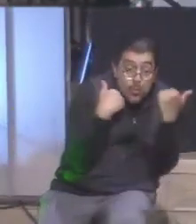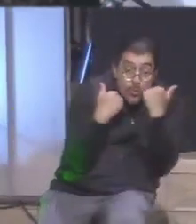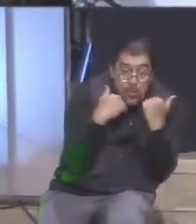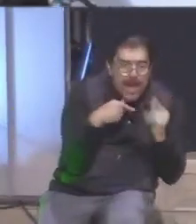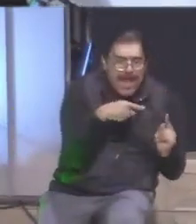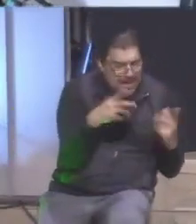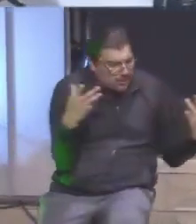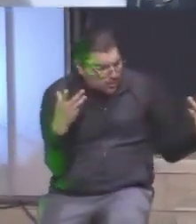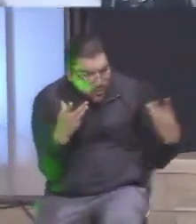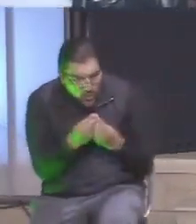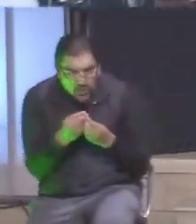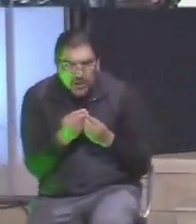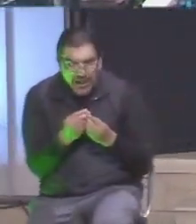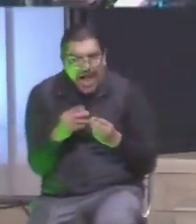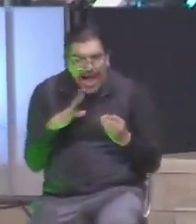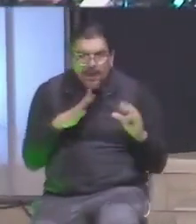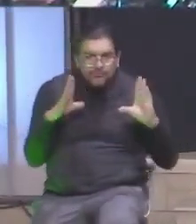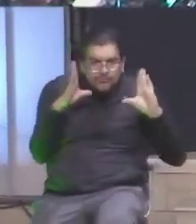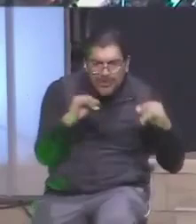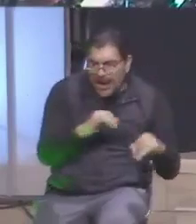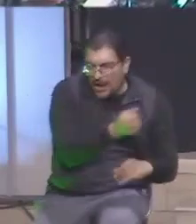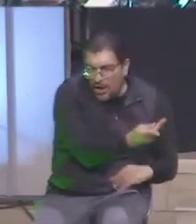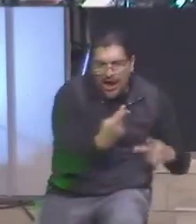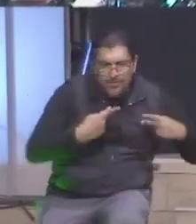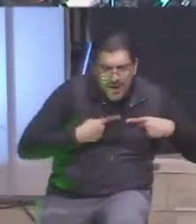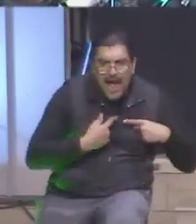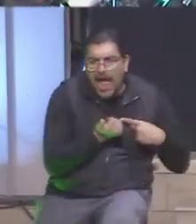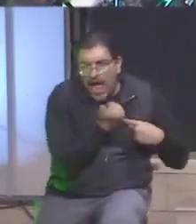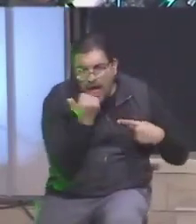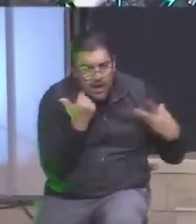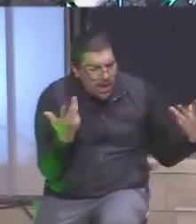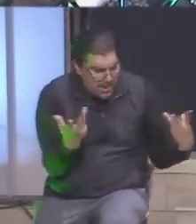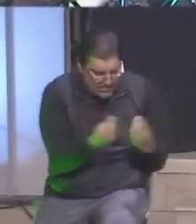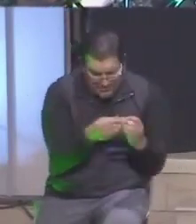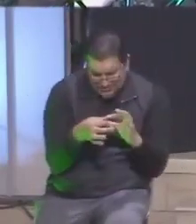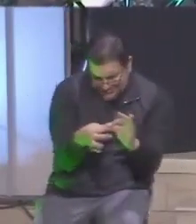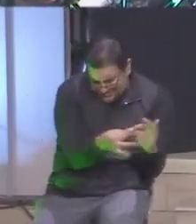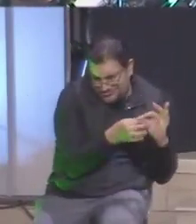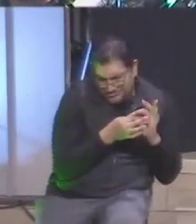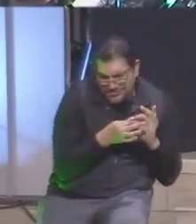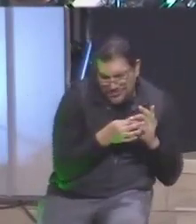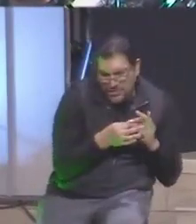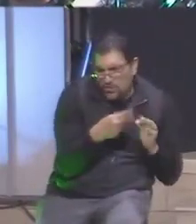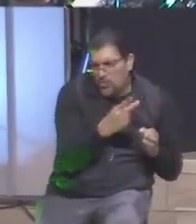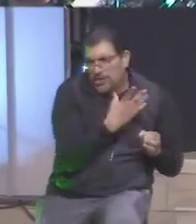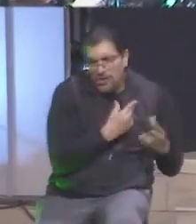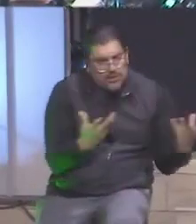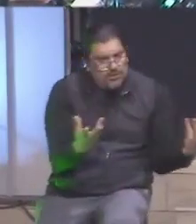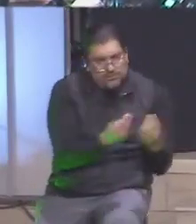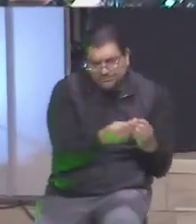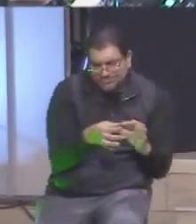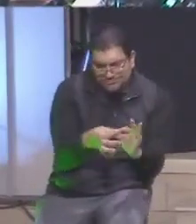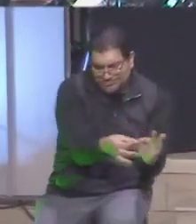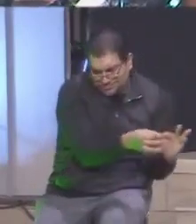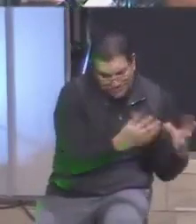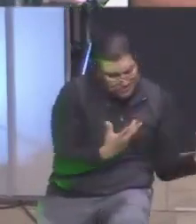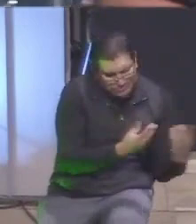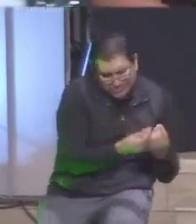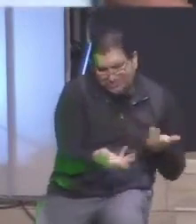de profetas y tenía sus hijos espirituales sus hijos ahí no hijos